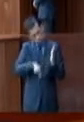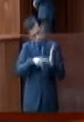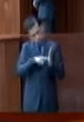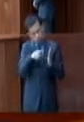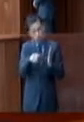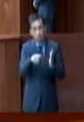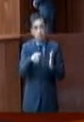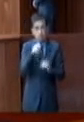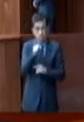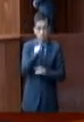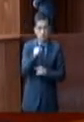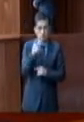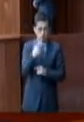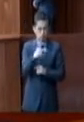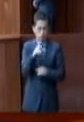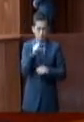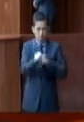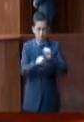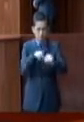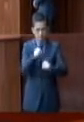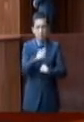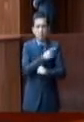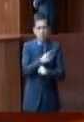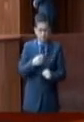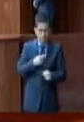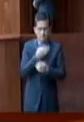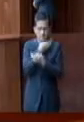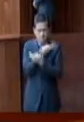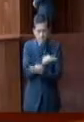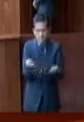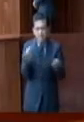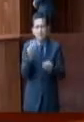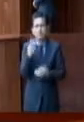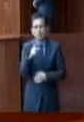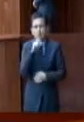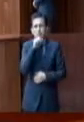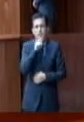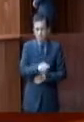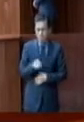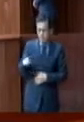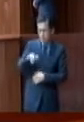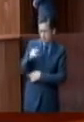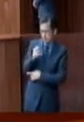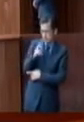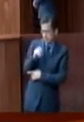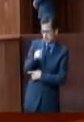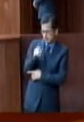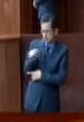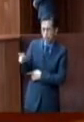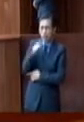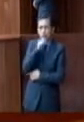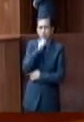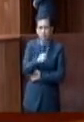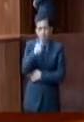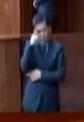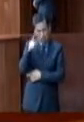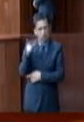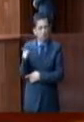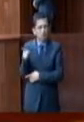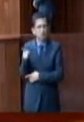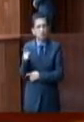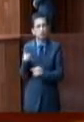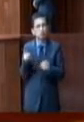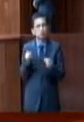de comunicarse pero como bien nos comentaron en la cuenta y magistrado usted también en la en la parte de